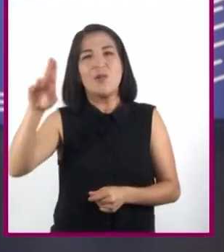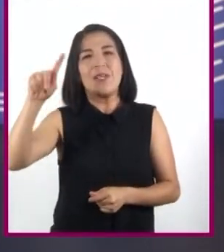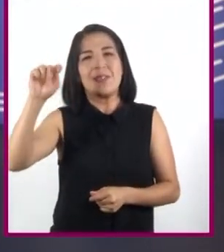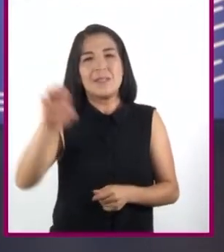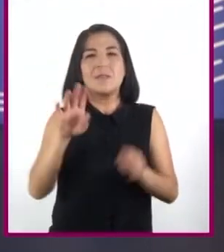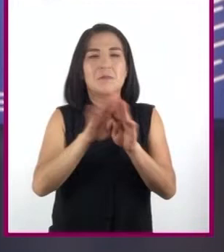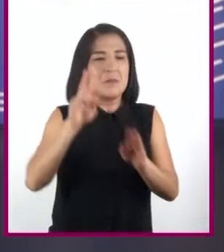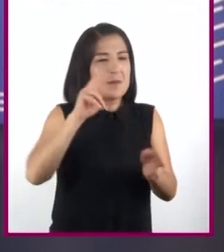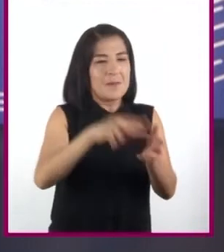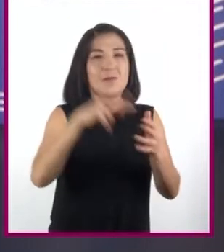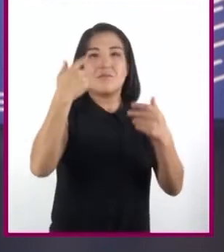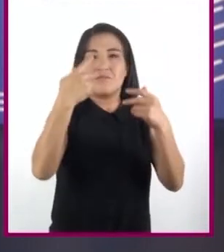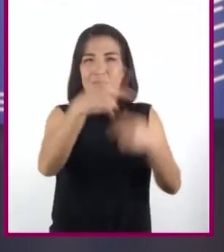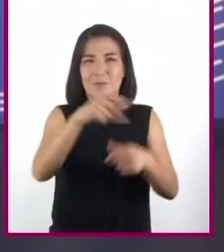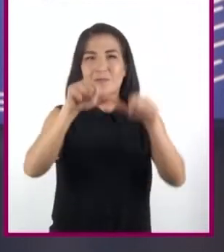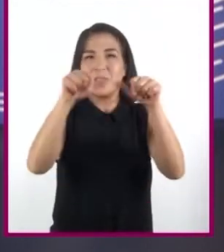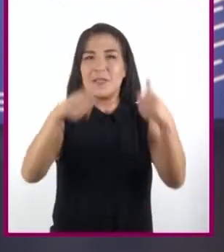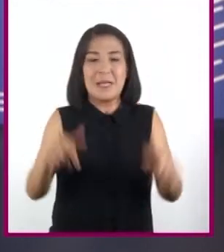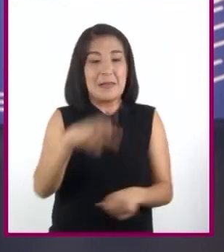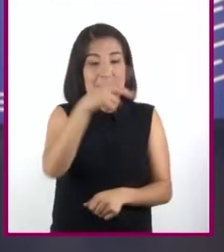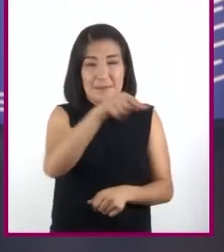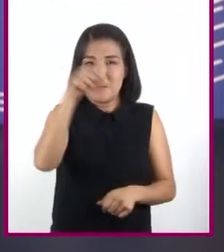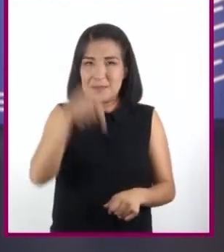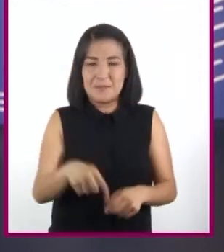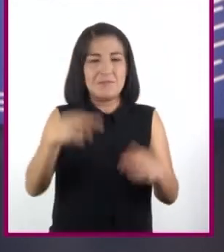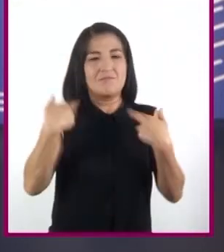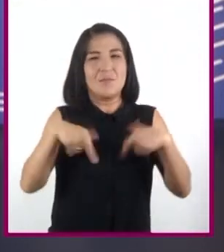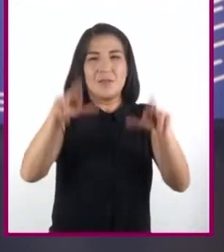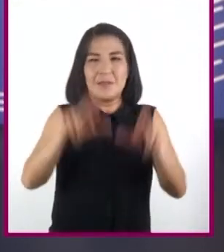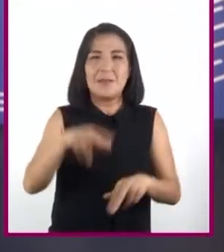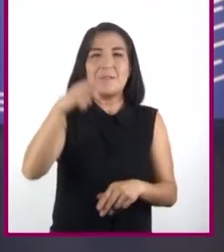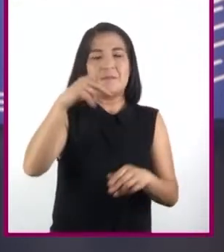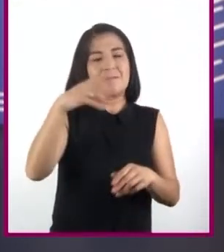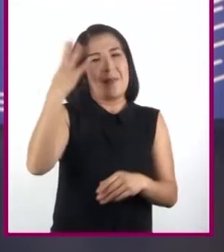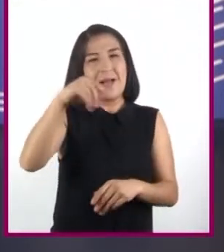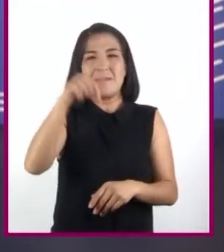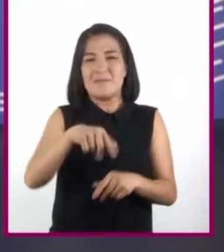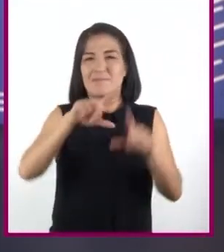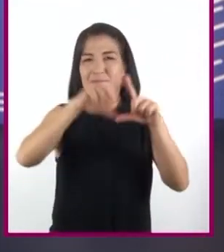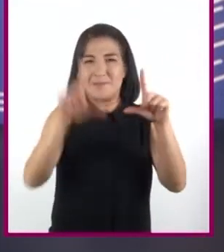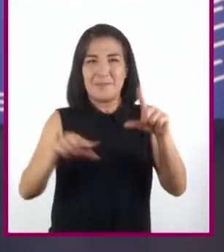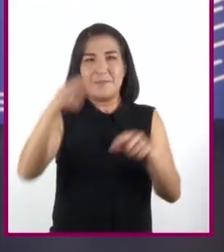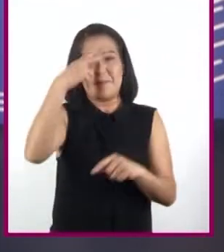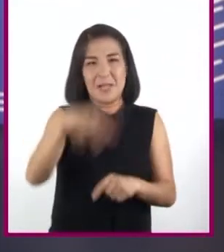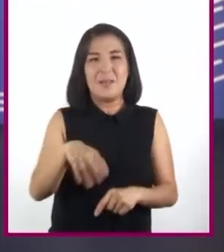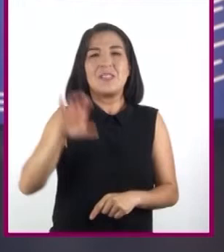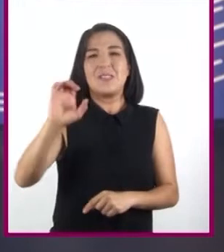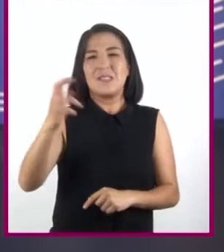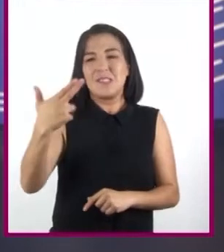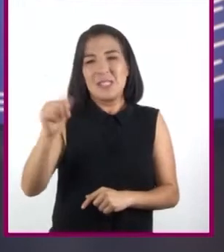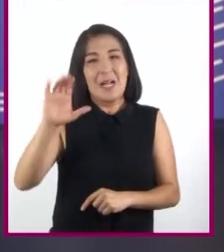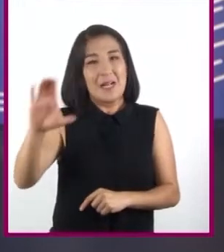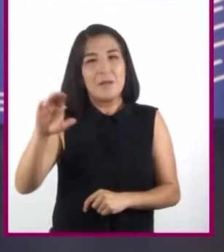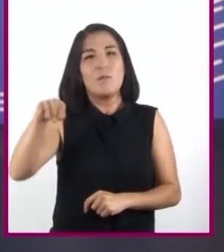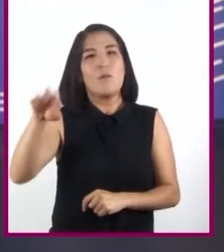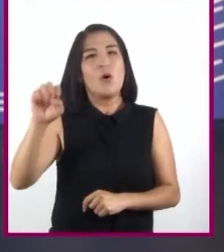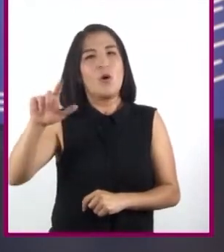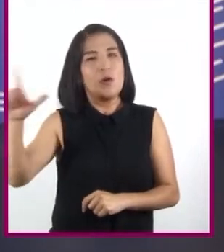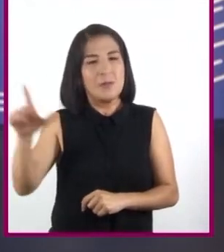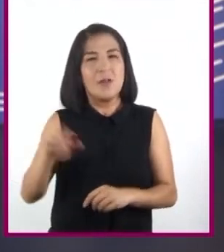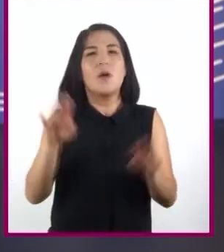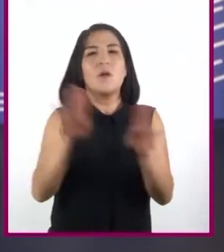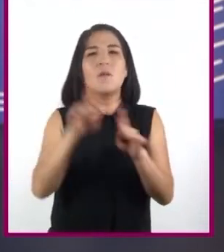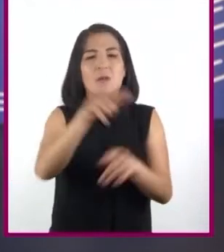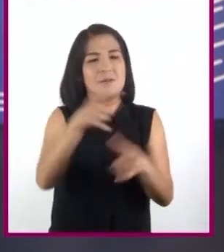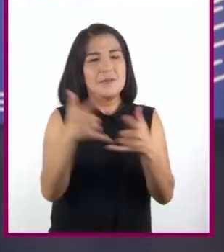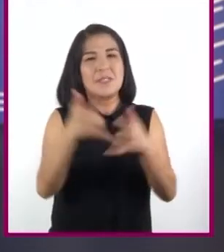una de las esculturas más representativas de la cultura mesoamericana, el Chac Mol. Además, ubicó la historia